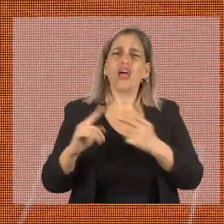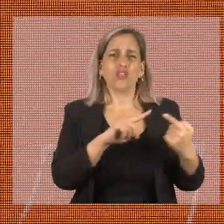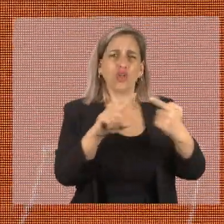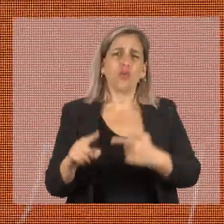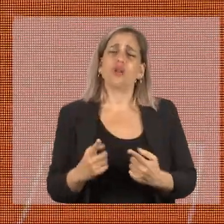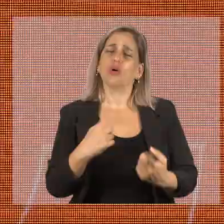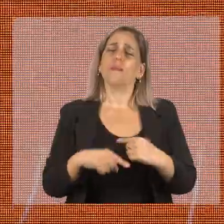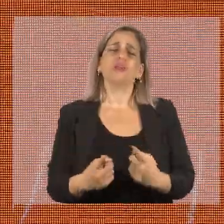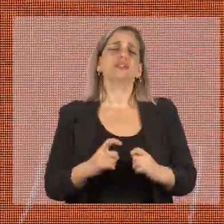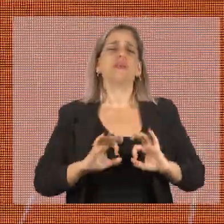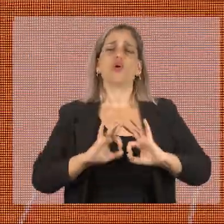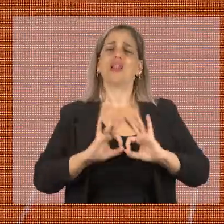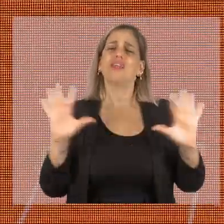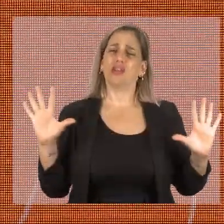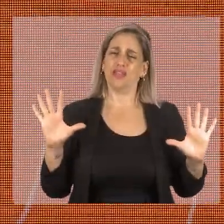duda.